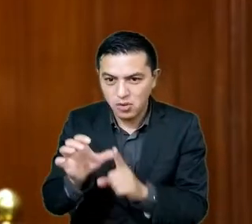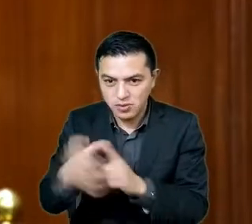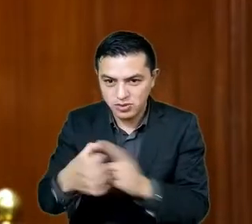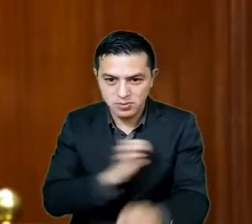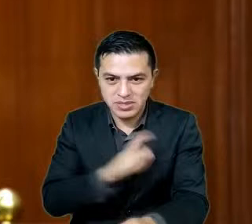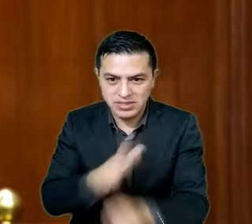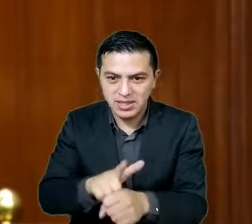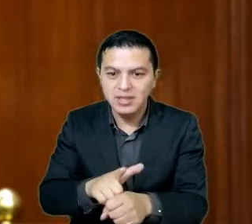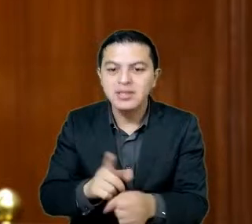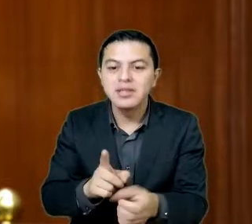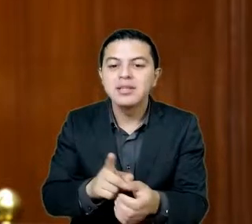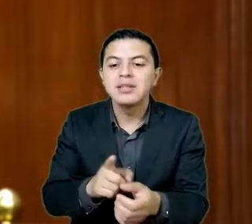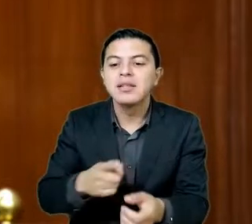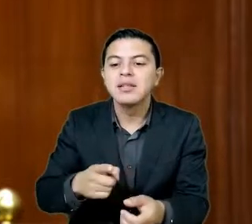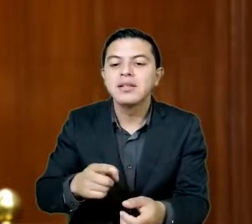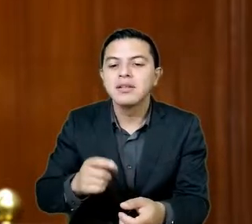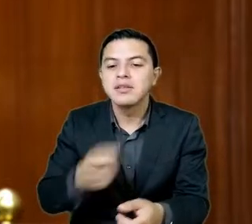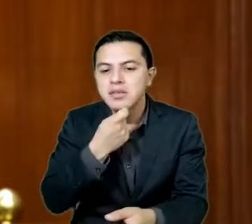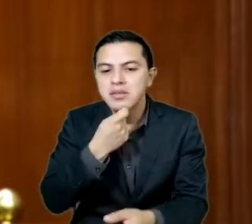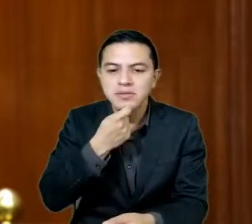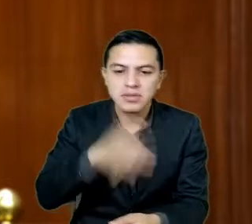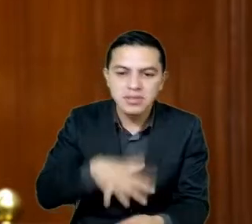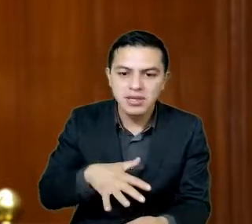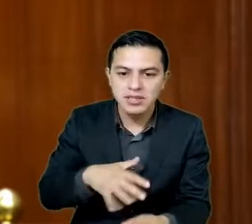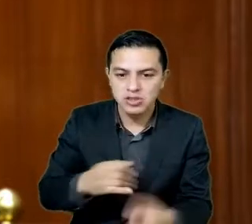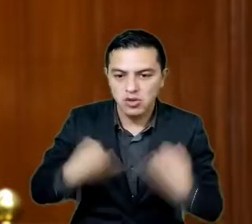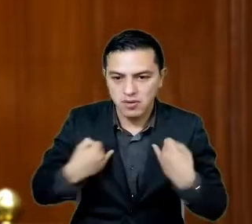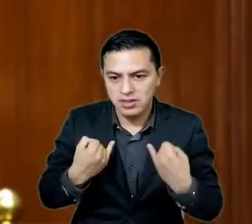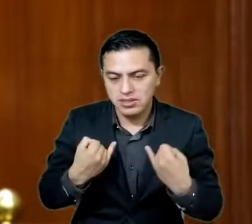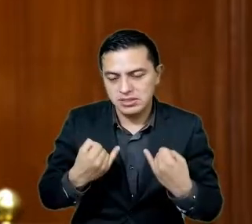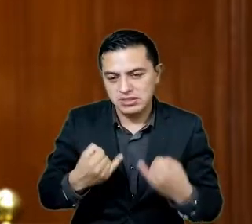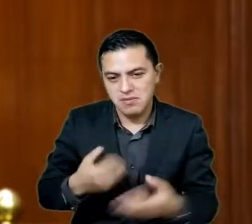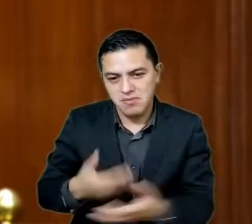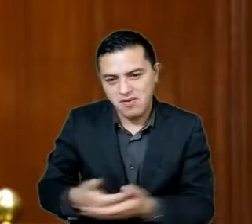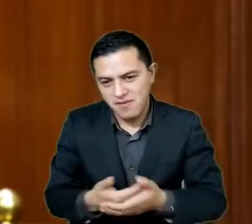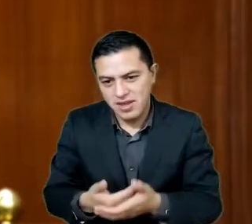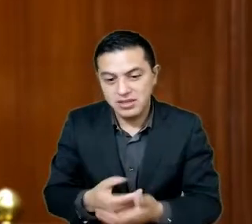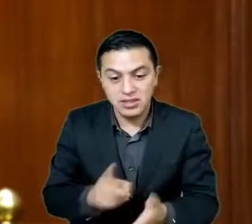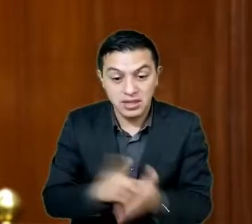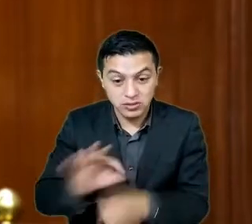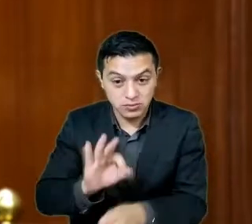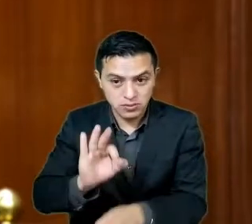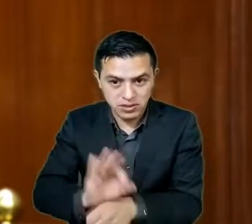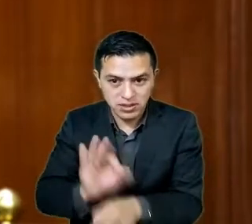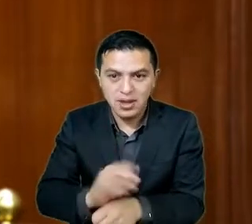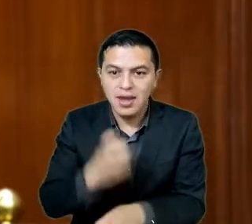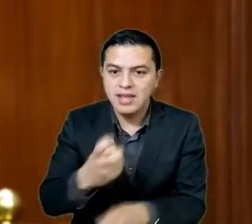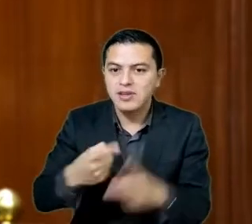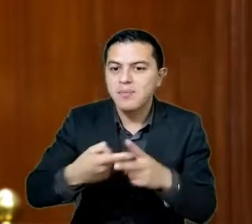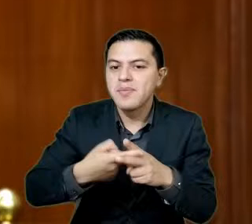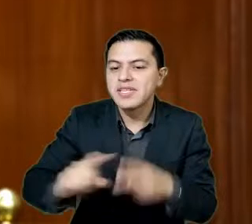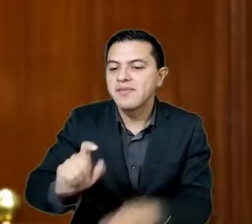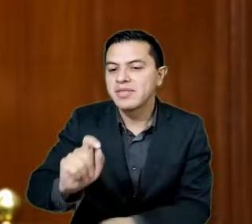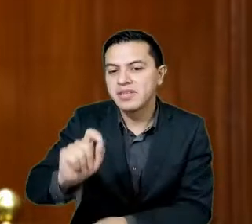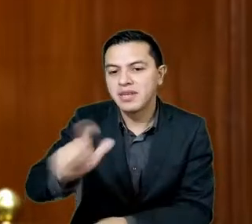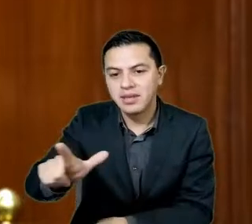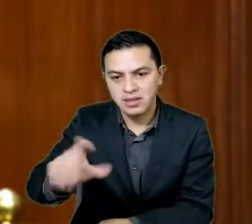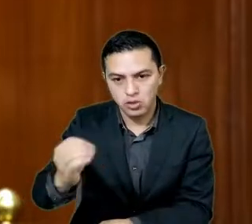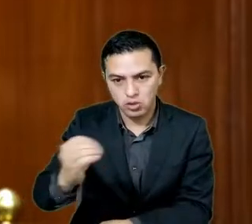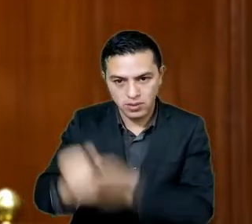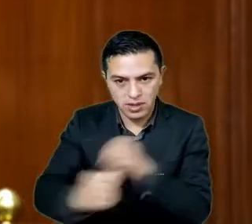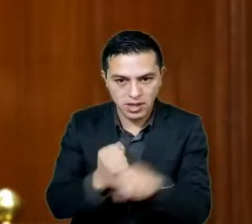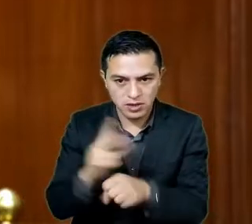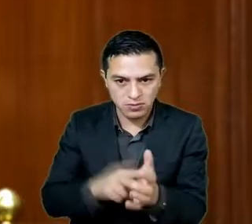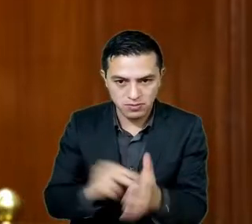Niñas, Niños, Adolescentes y la Primera Infancia, la cual fue instalada el 27 de octubre del 2021 con el objetivo